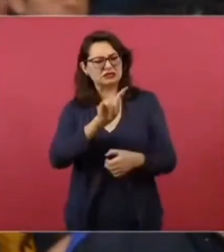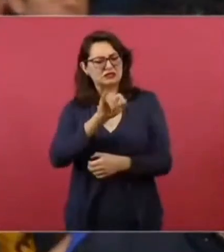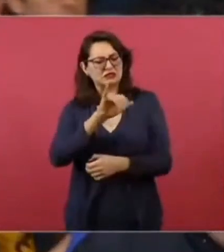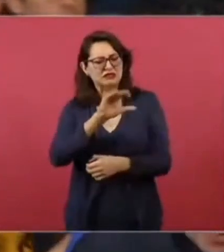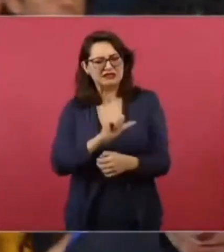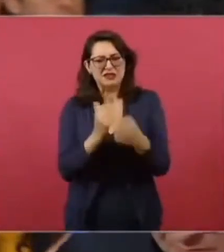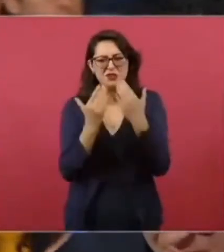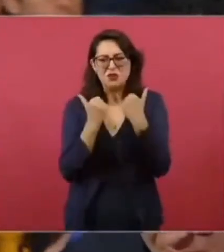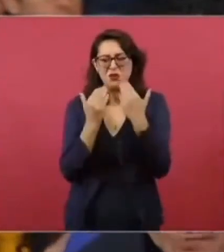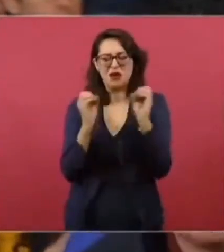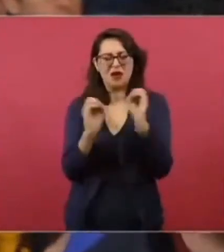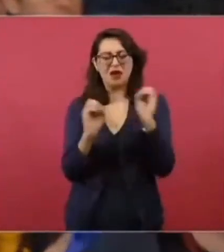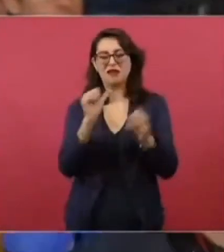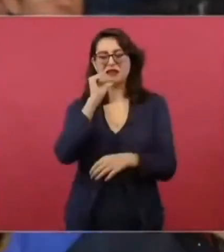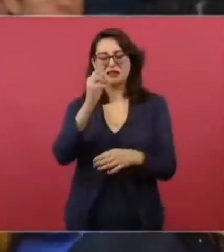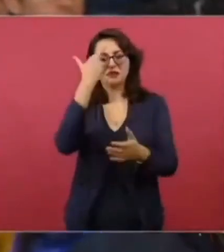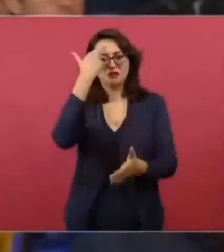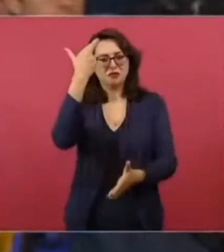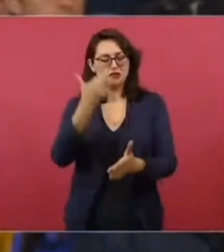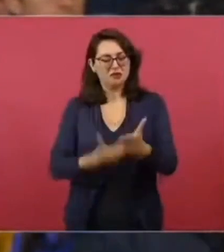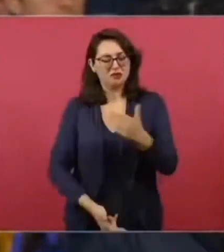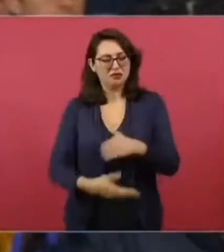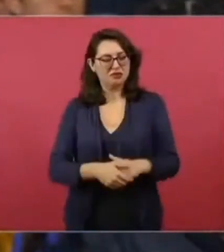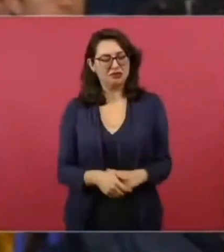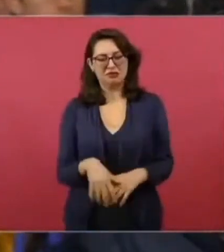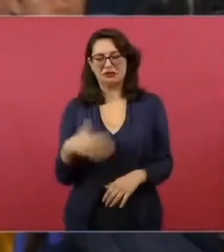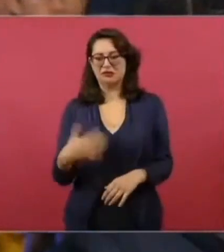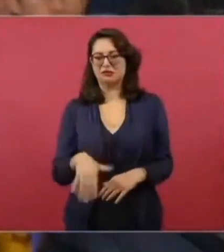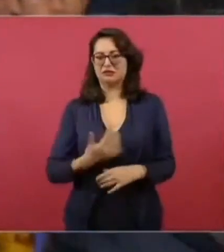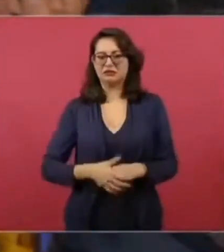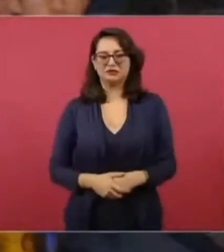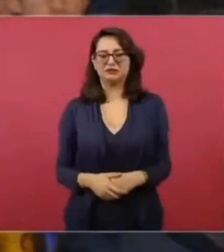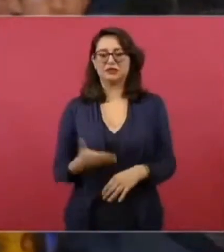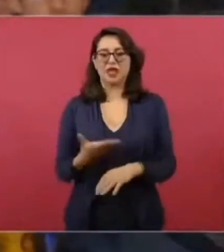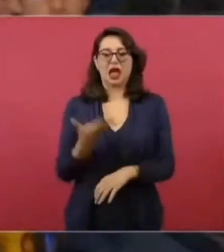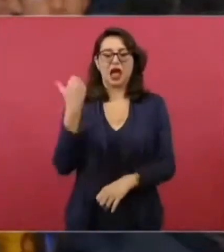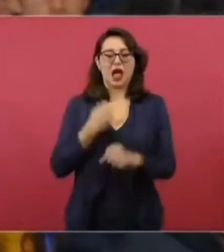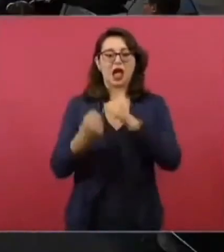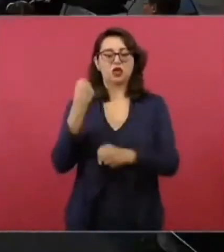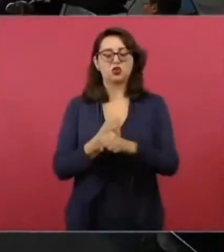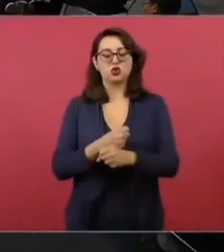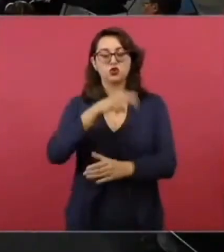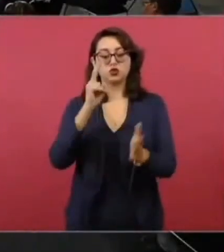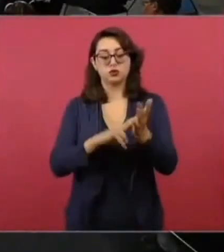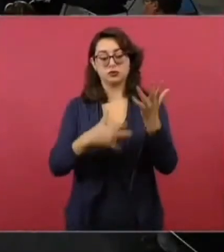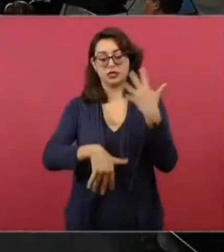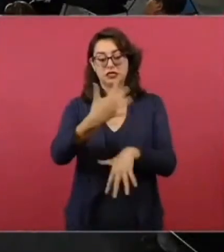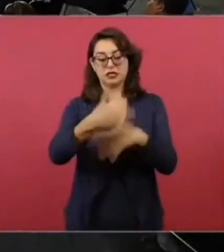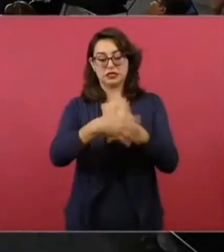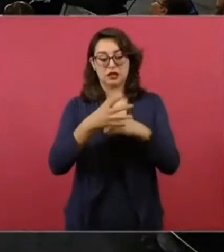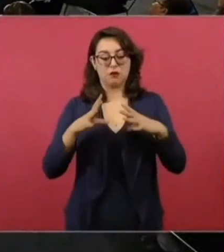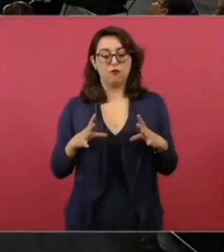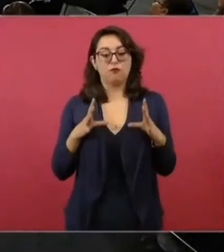ética. Desde su fundación en 2015, cuando el presidente fundador era